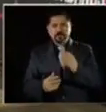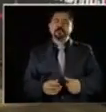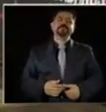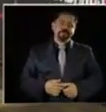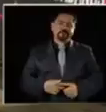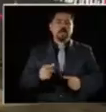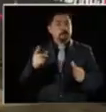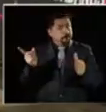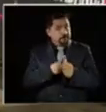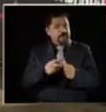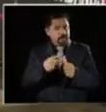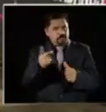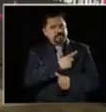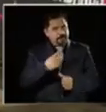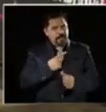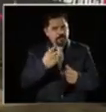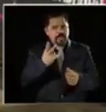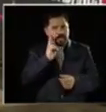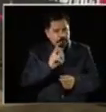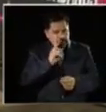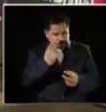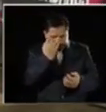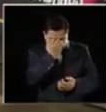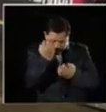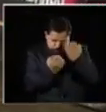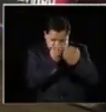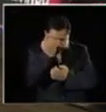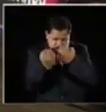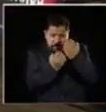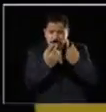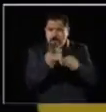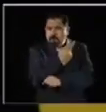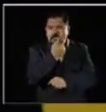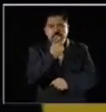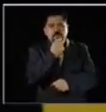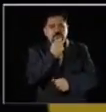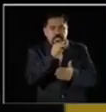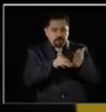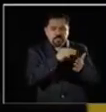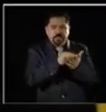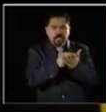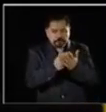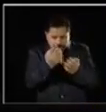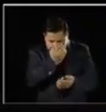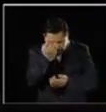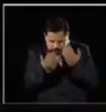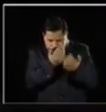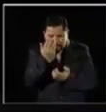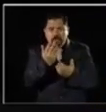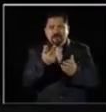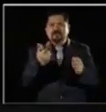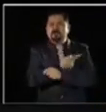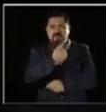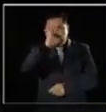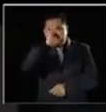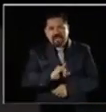diagnóstico real. ¿Qué está pasando en la policía municipal? ¿Qué están haciendo los jefes de zona? ¿Por qué le entregaron